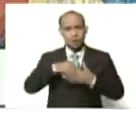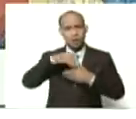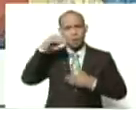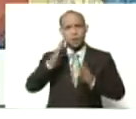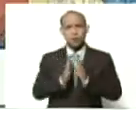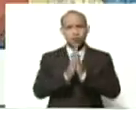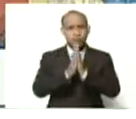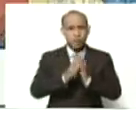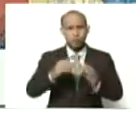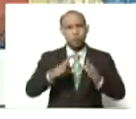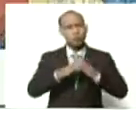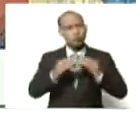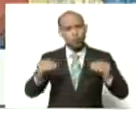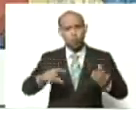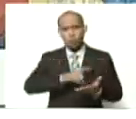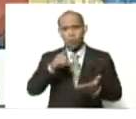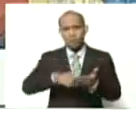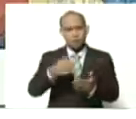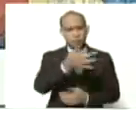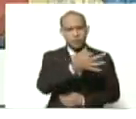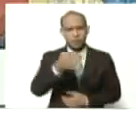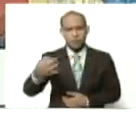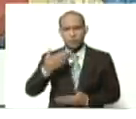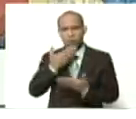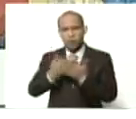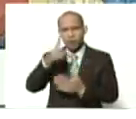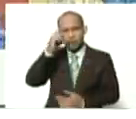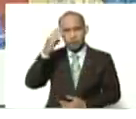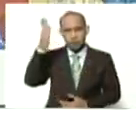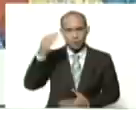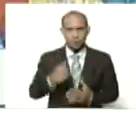Santo, sanos. Sano, gracias a Dios.